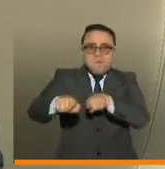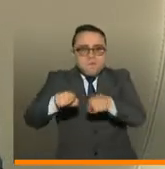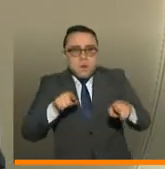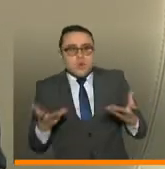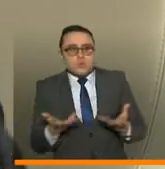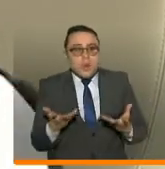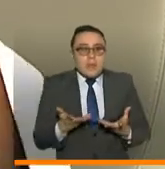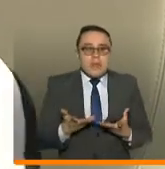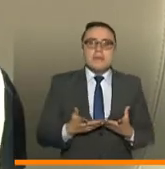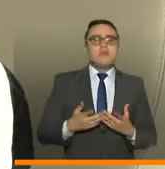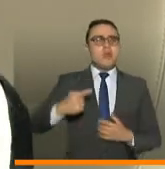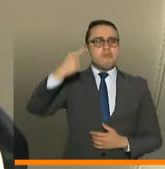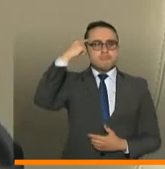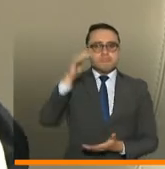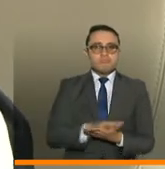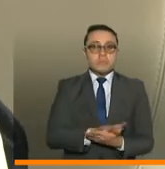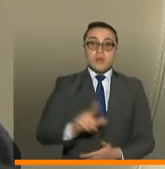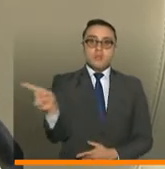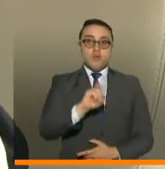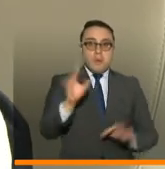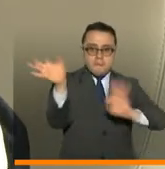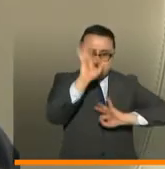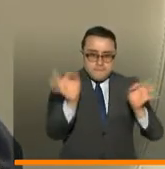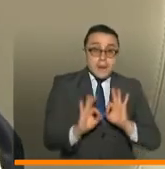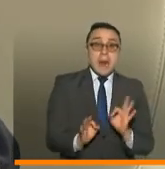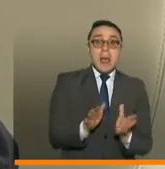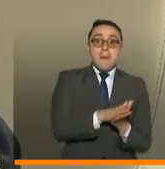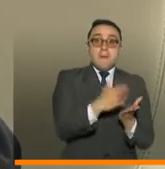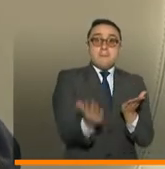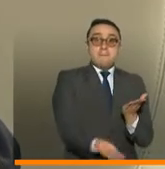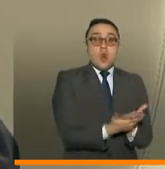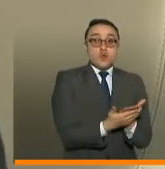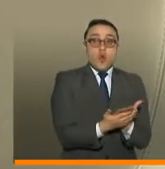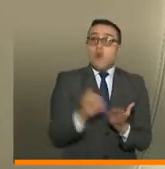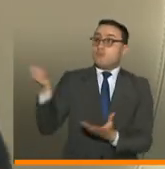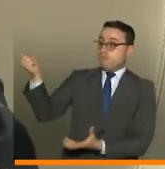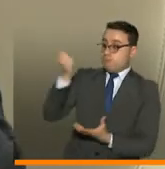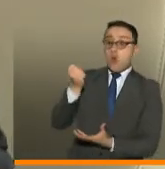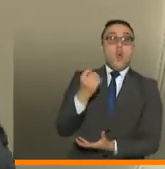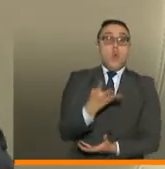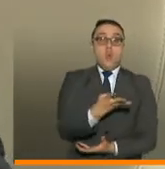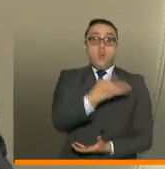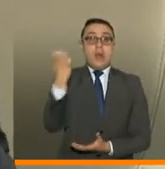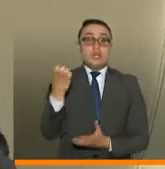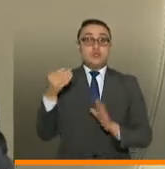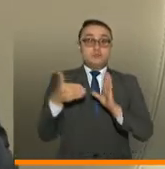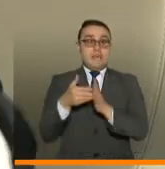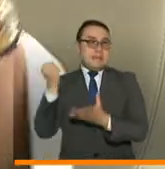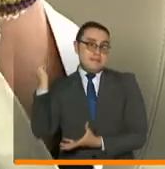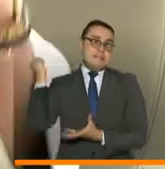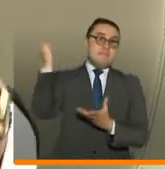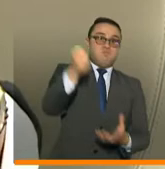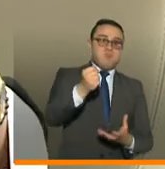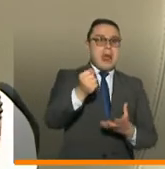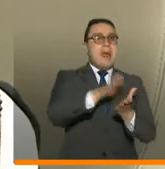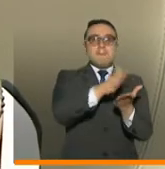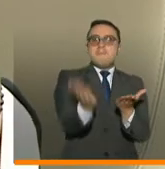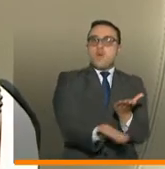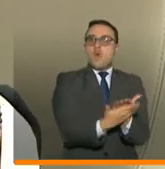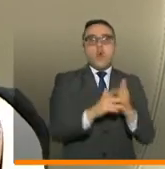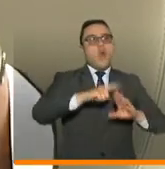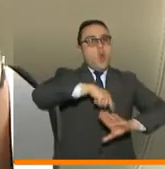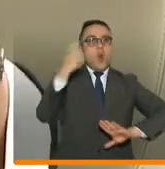a prepararnos porque hay que implementar todos los protocolos con los 400,000 millones que giramos. Estaremos con usted en Sucre el viernes, sentados en el